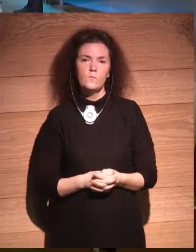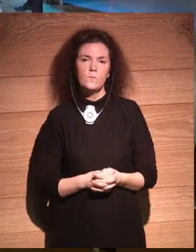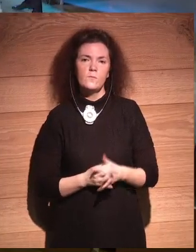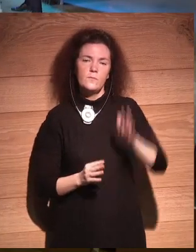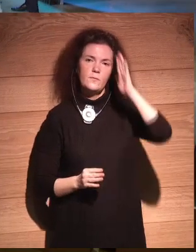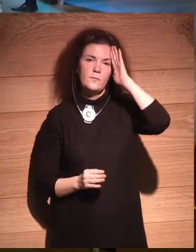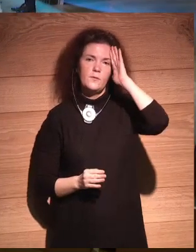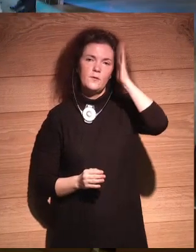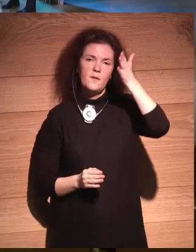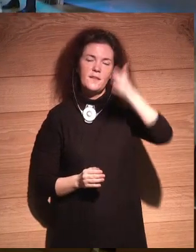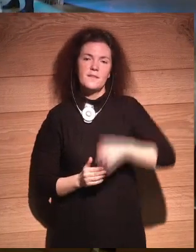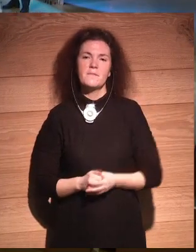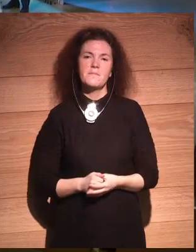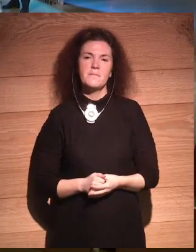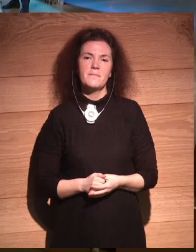Hola.